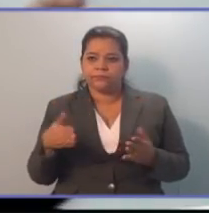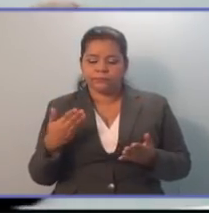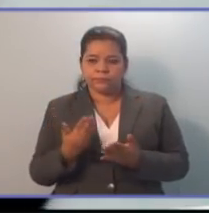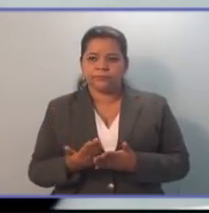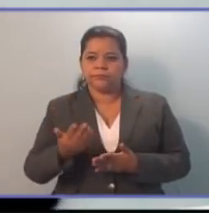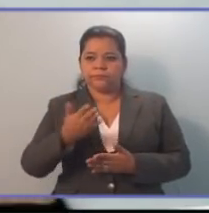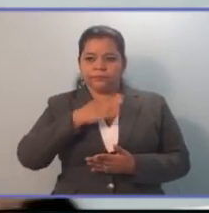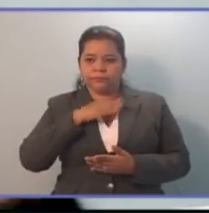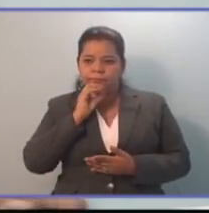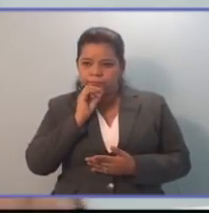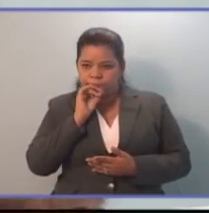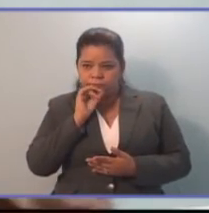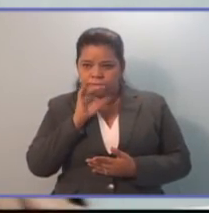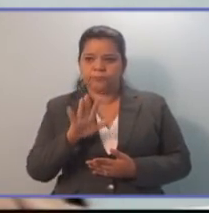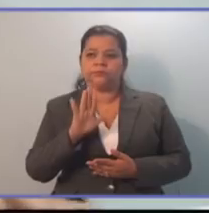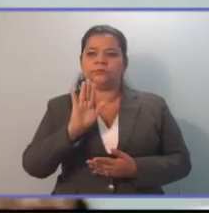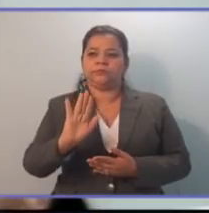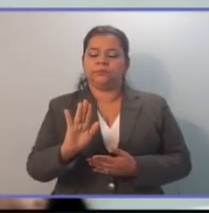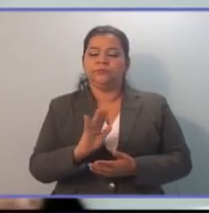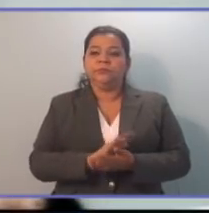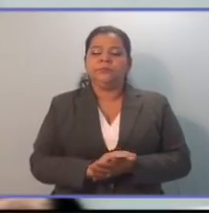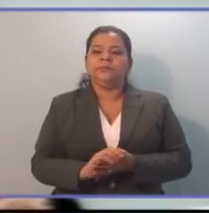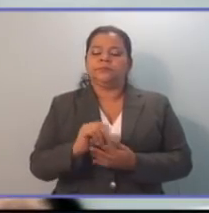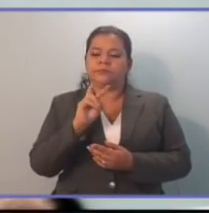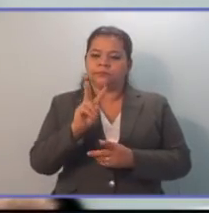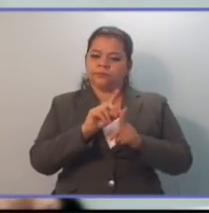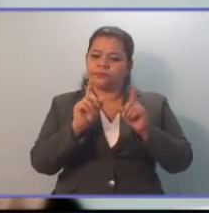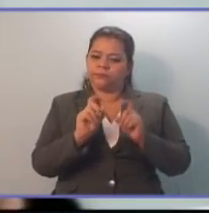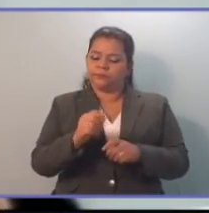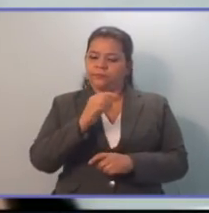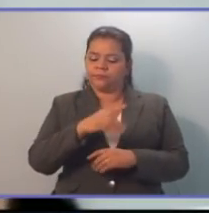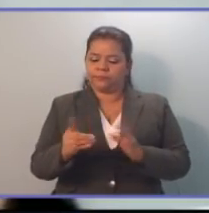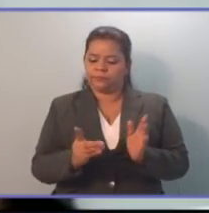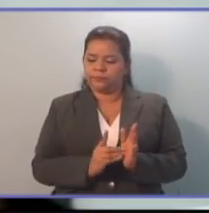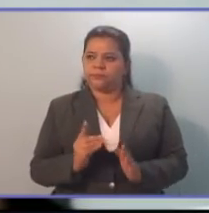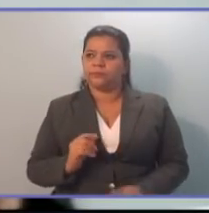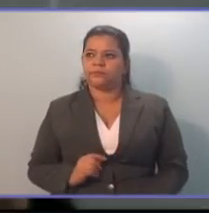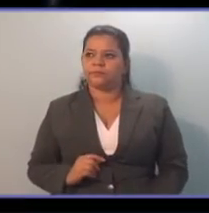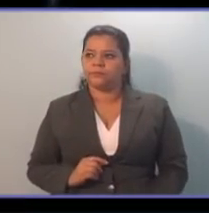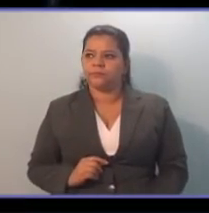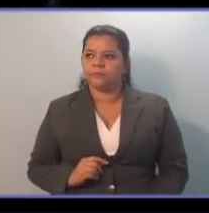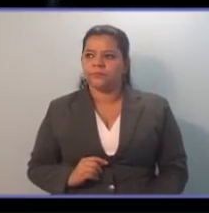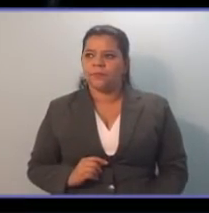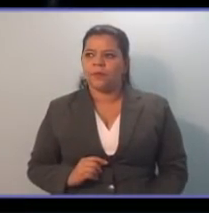mi respuesta a sus dos preguntas, señor diputado.